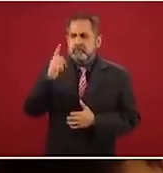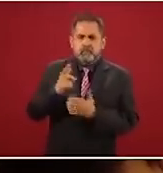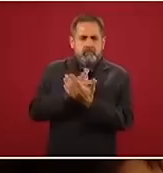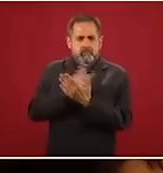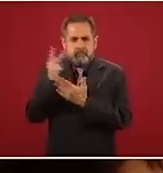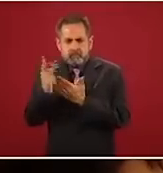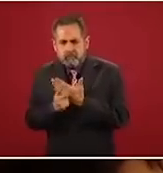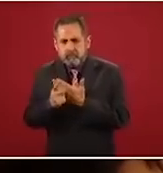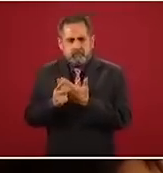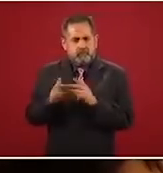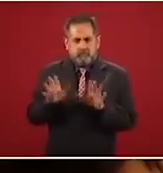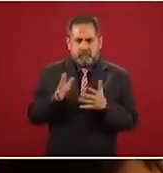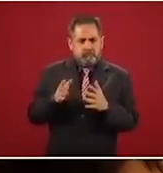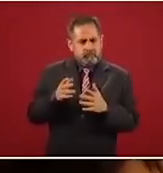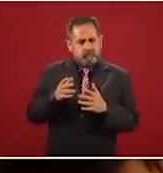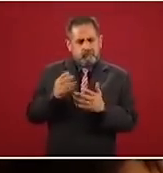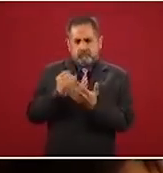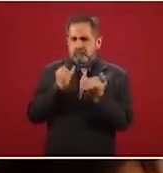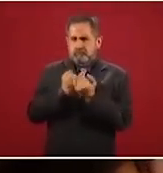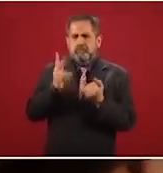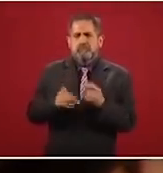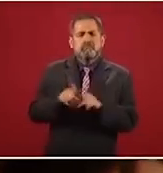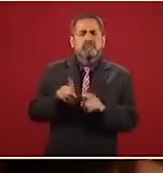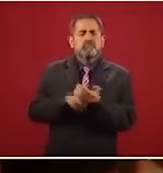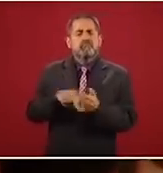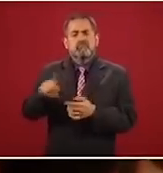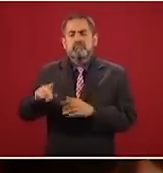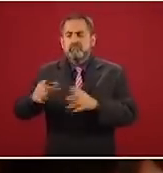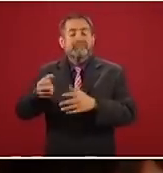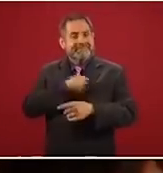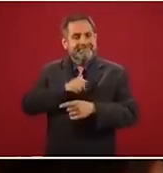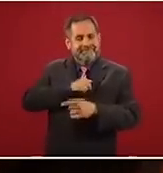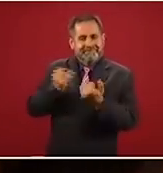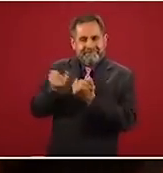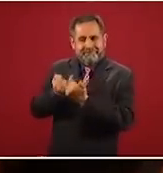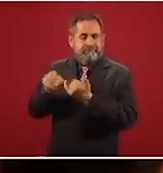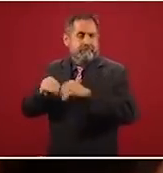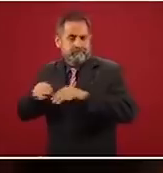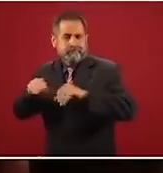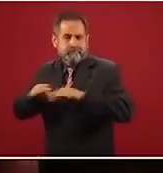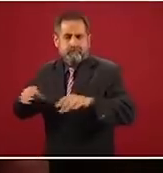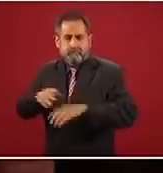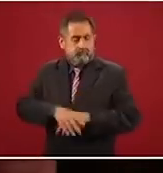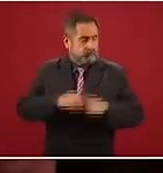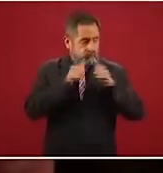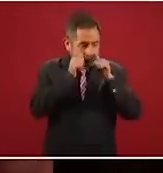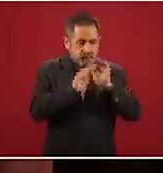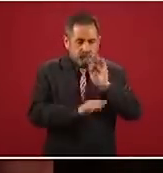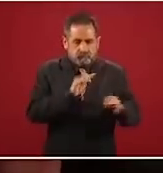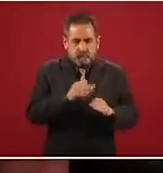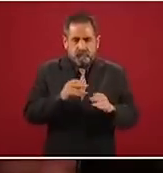programa similar al que se está haciendo en el sector salud para tratar bien a